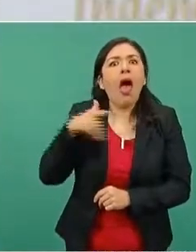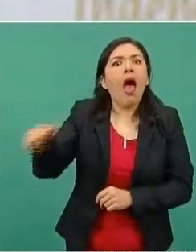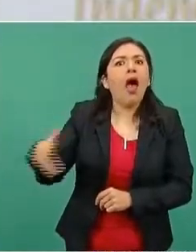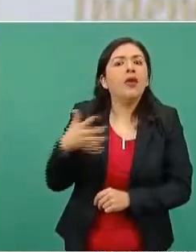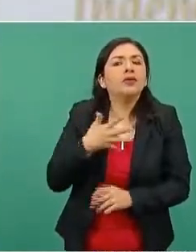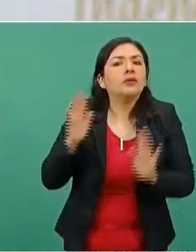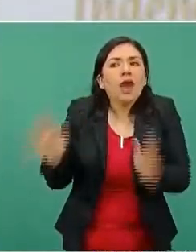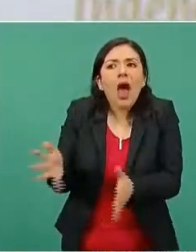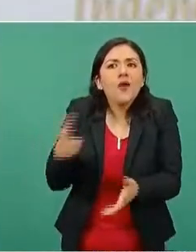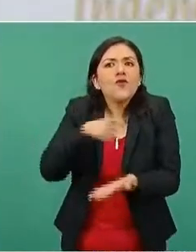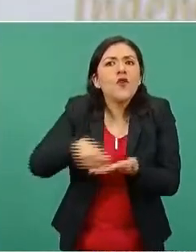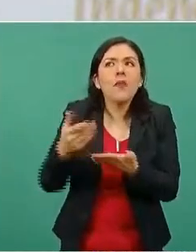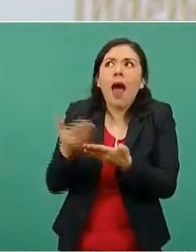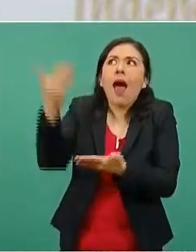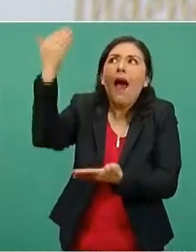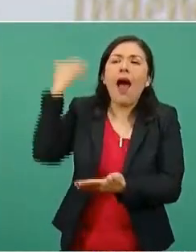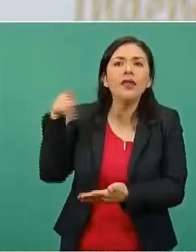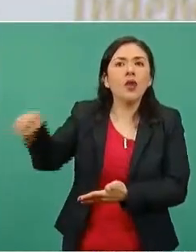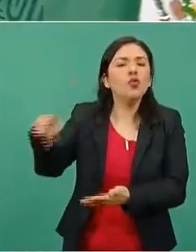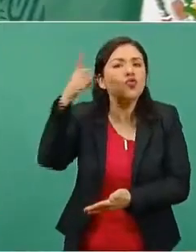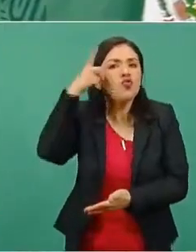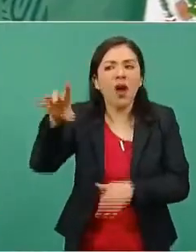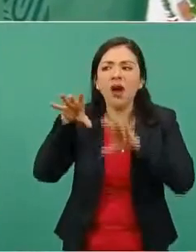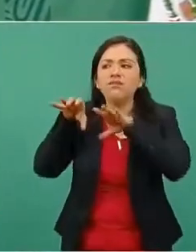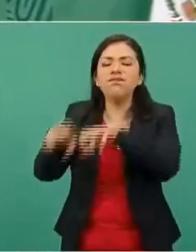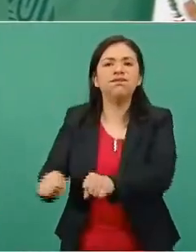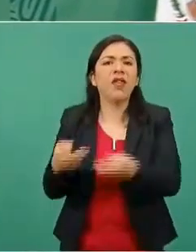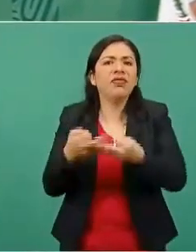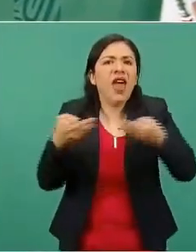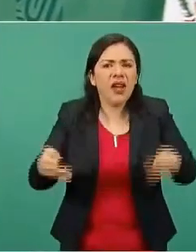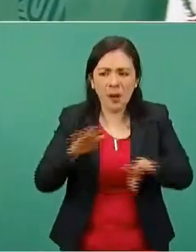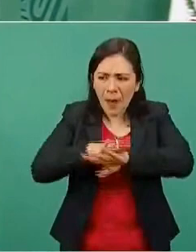Adquirieron una superficie mayor.